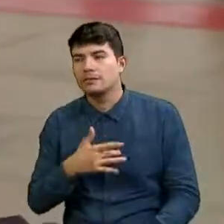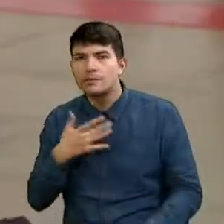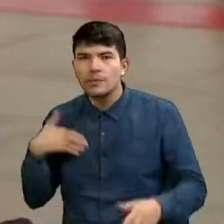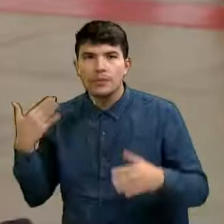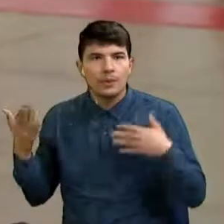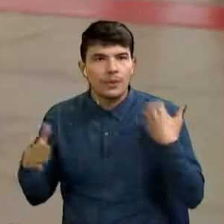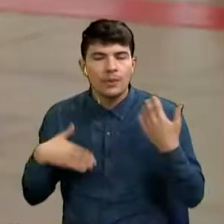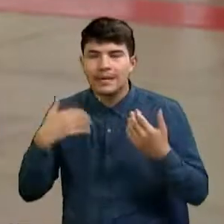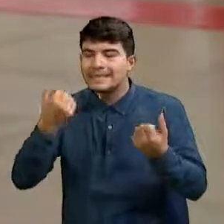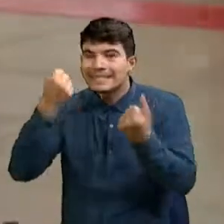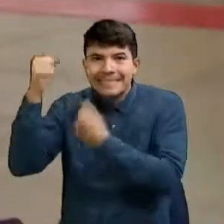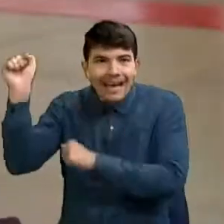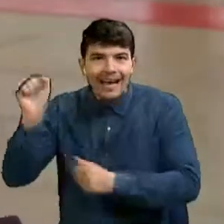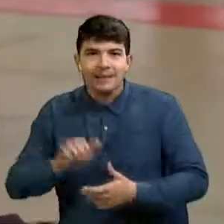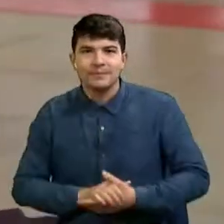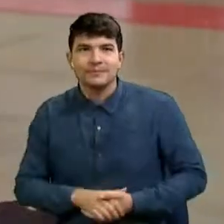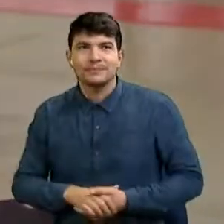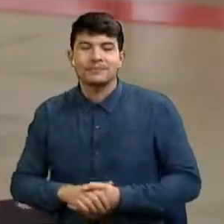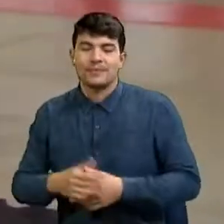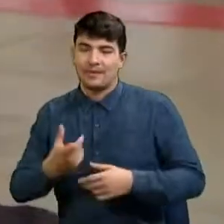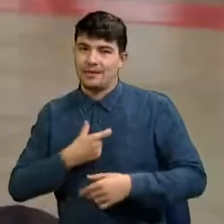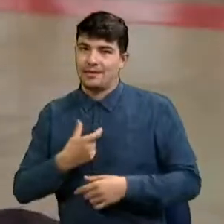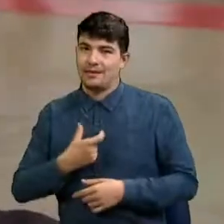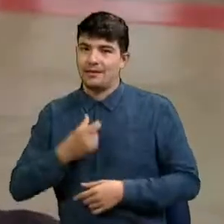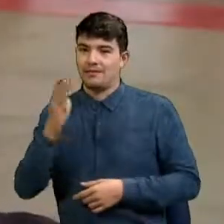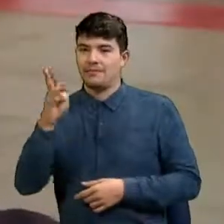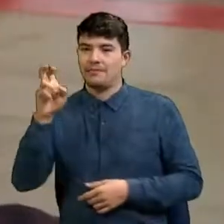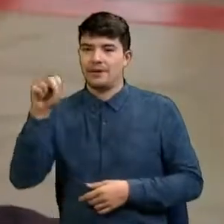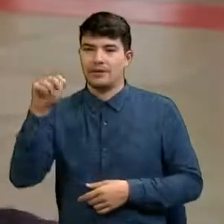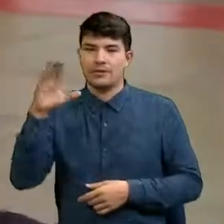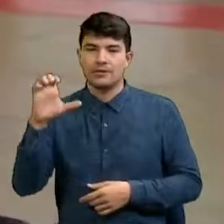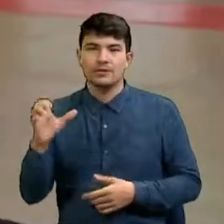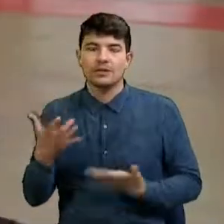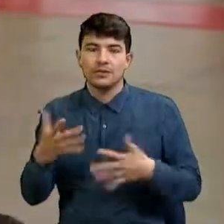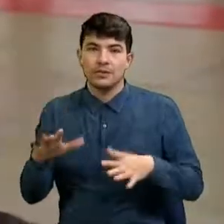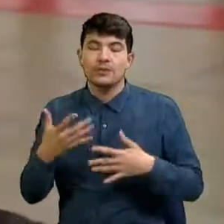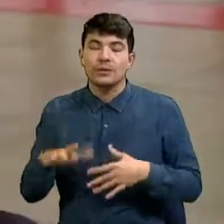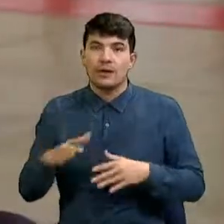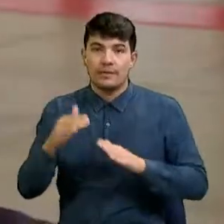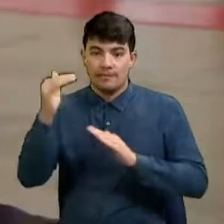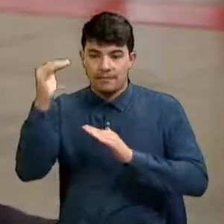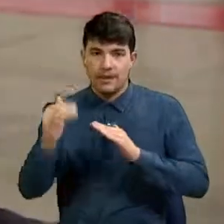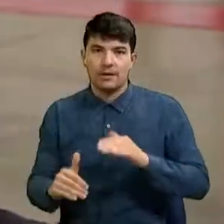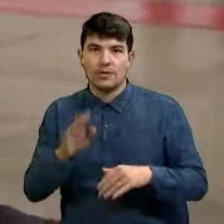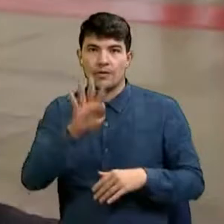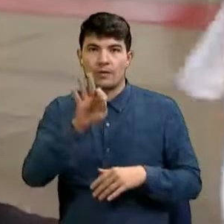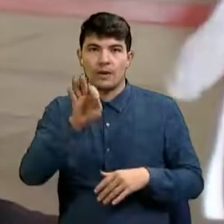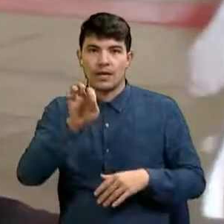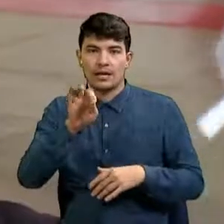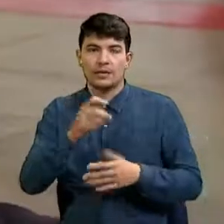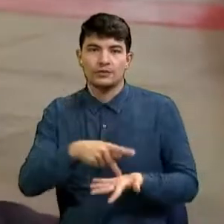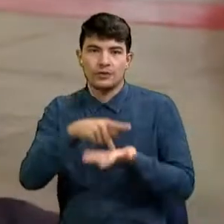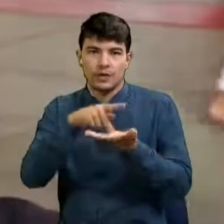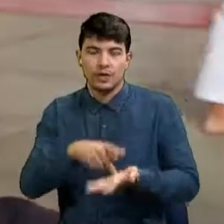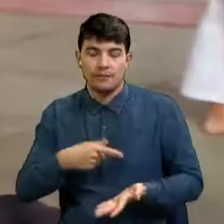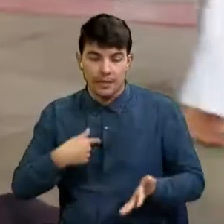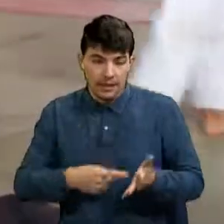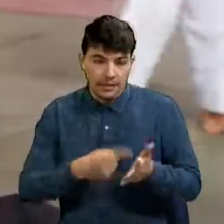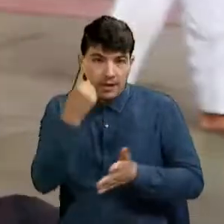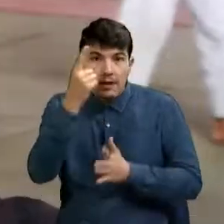ganado medalla de bronce menos de 48 kilogramos es mi primera vez y